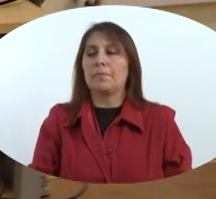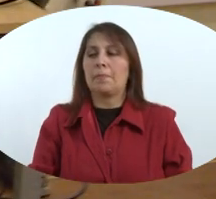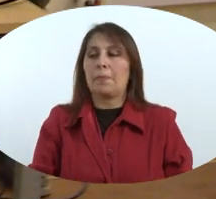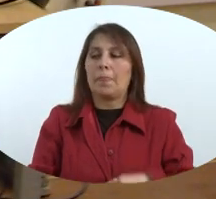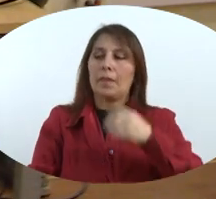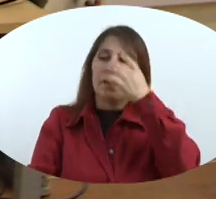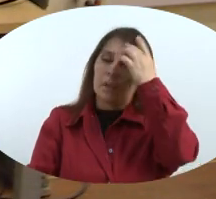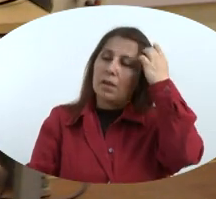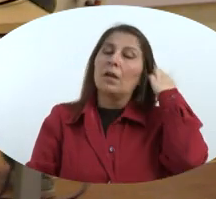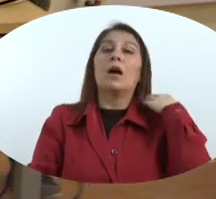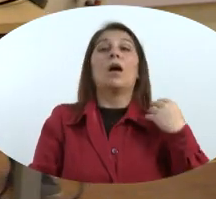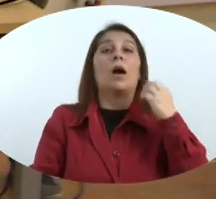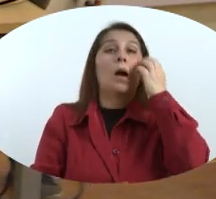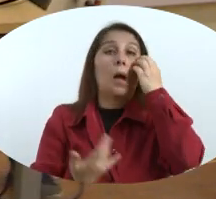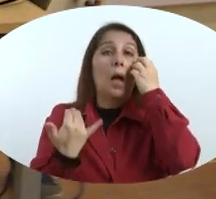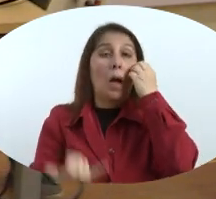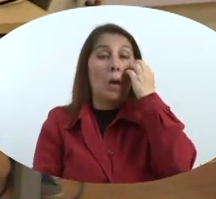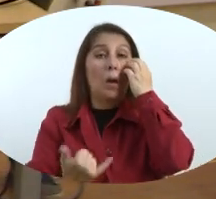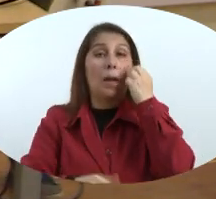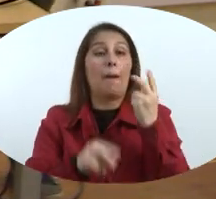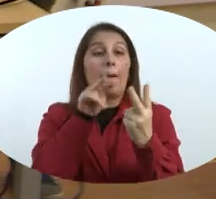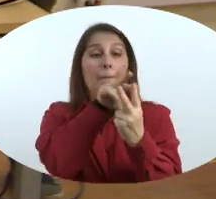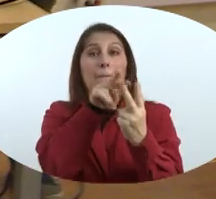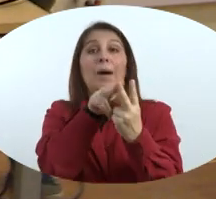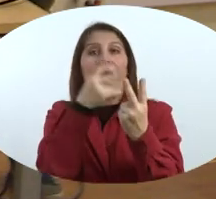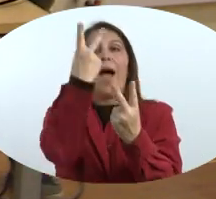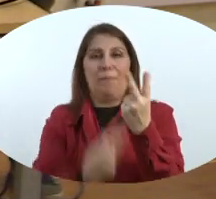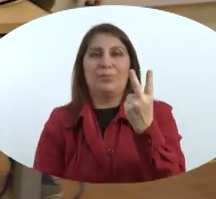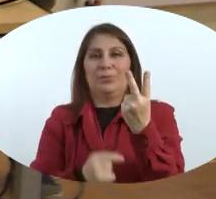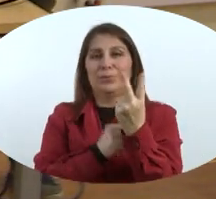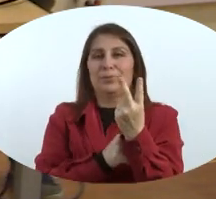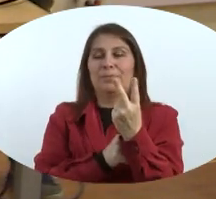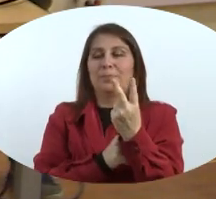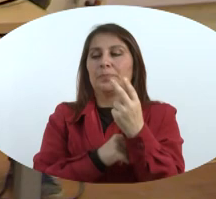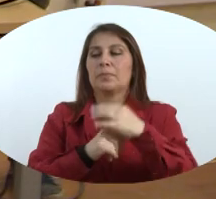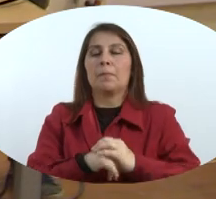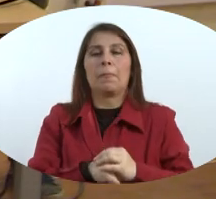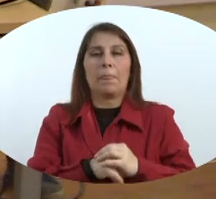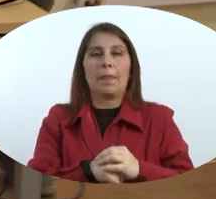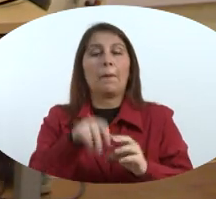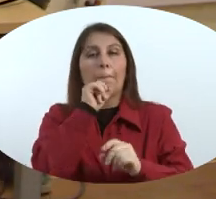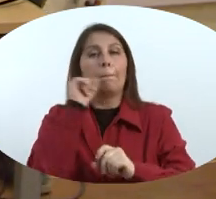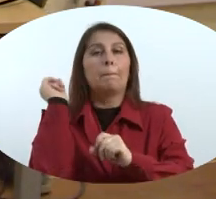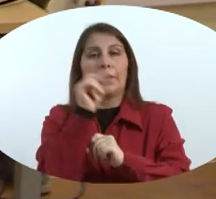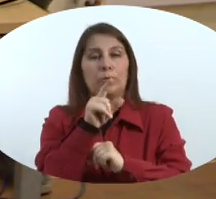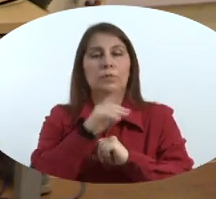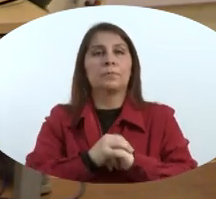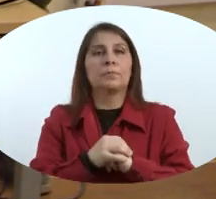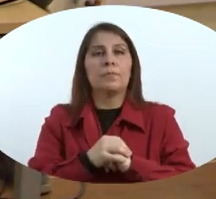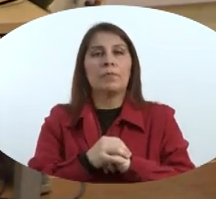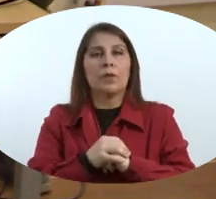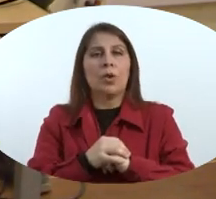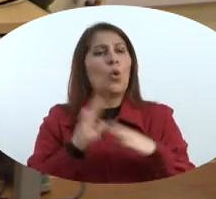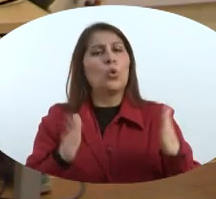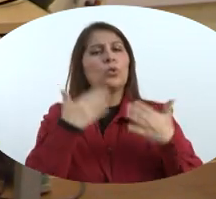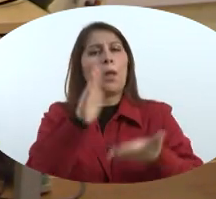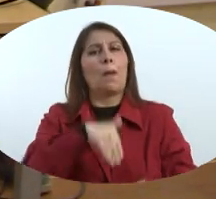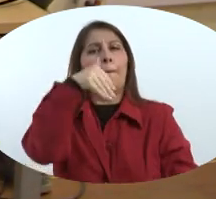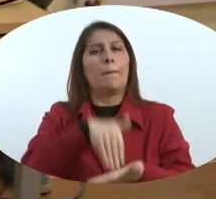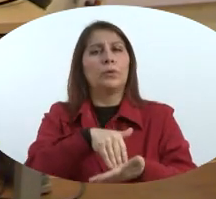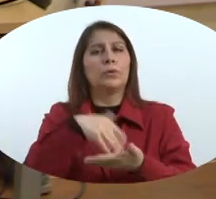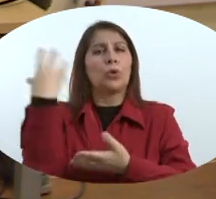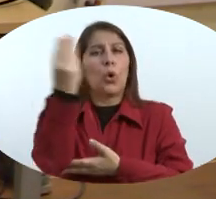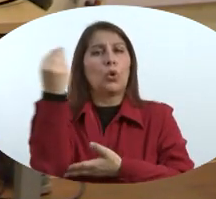ahora éstas son para para ustedes son para las dos planchas como ven y qué posición toman como